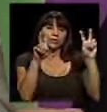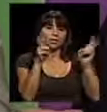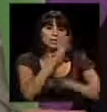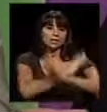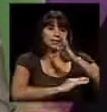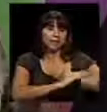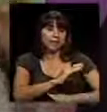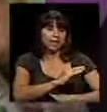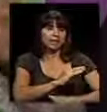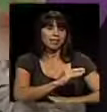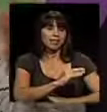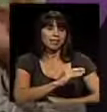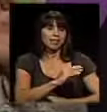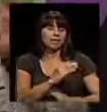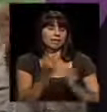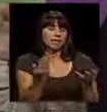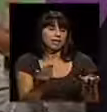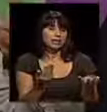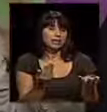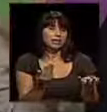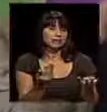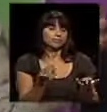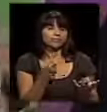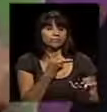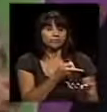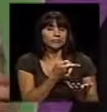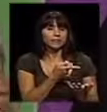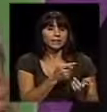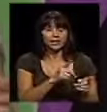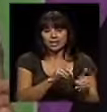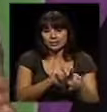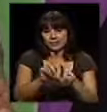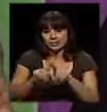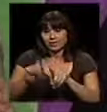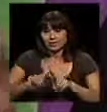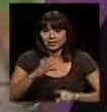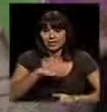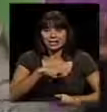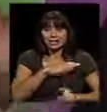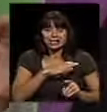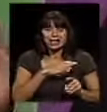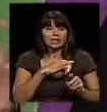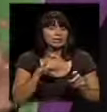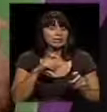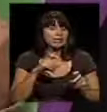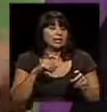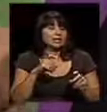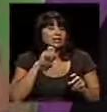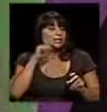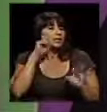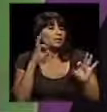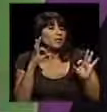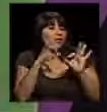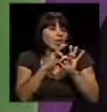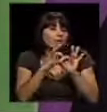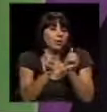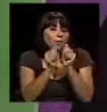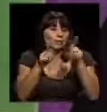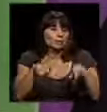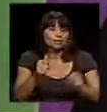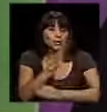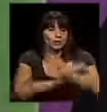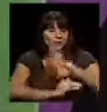discapacidad, ¿verdad?, y la vinculación que tiene, ¿verdad?, o las variables que puede tener el tema de sexualidad en personas con alguna condición de